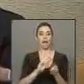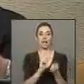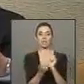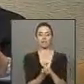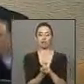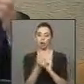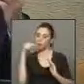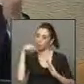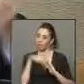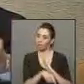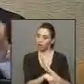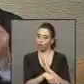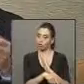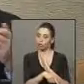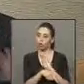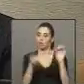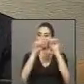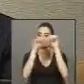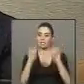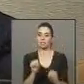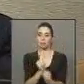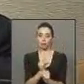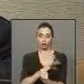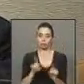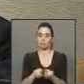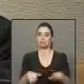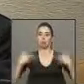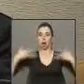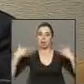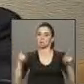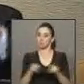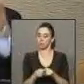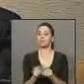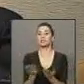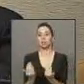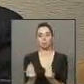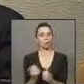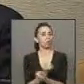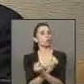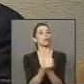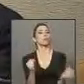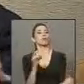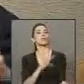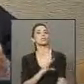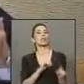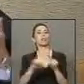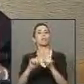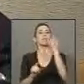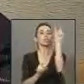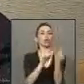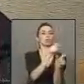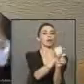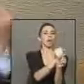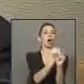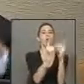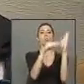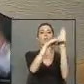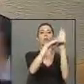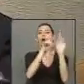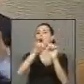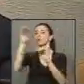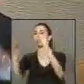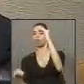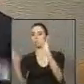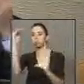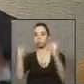de fondo al sistema laboral chileno. Eso es lo que esperamos. No puede haber en Chile distintos tipos de trabajadores. No puede haber